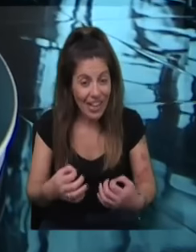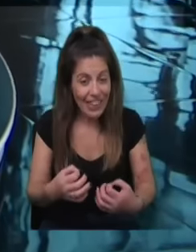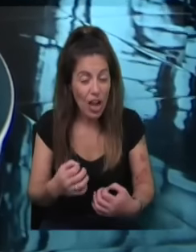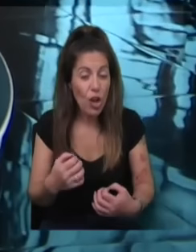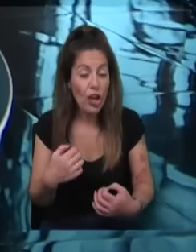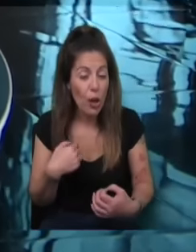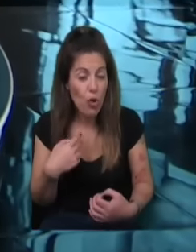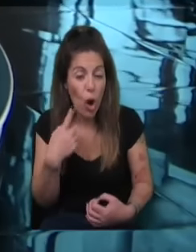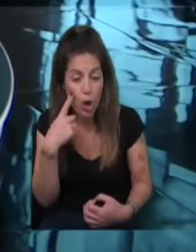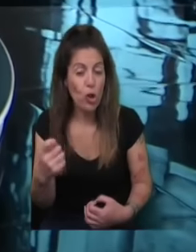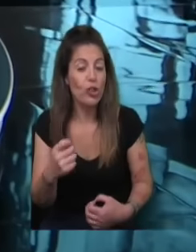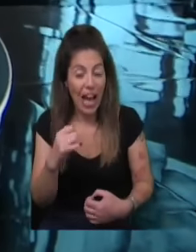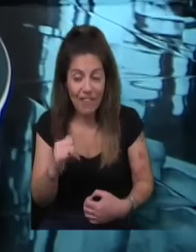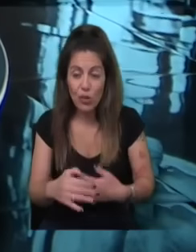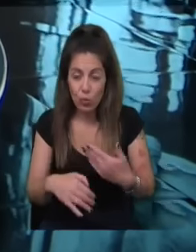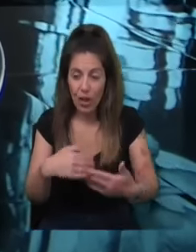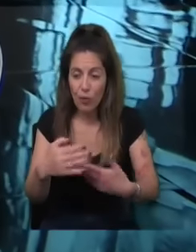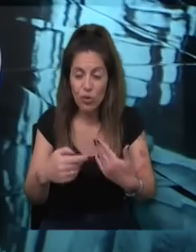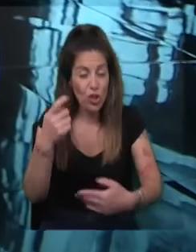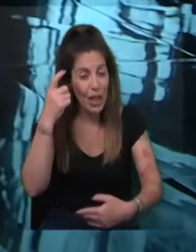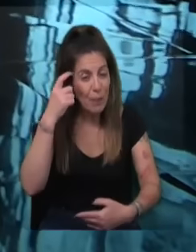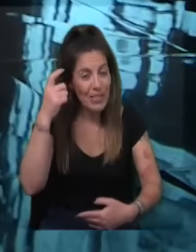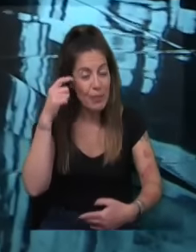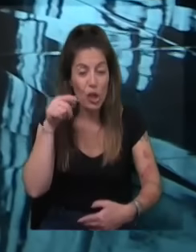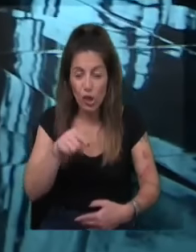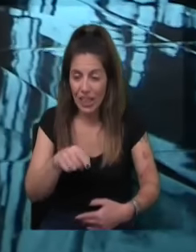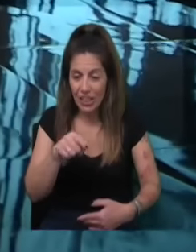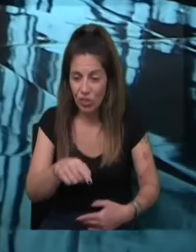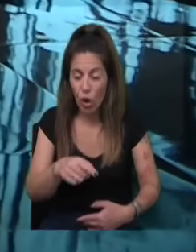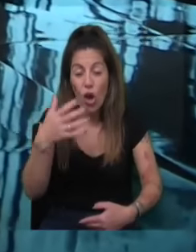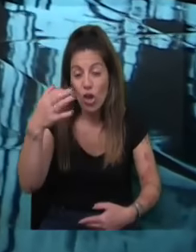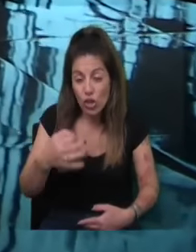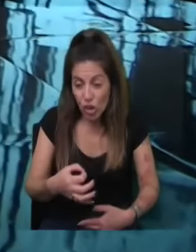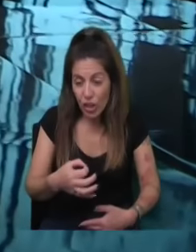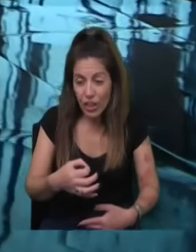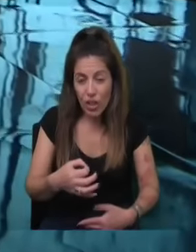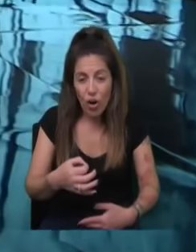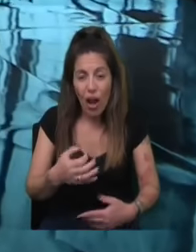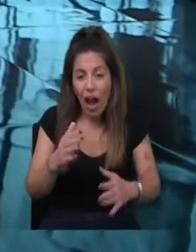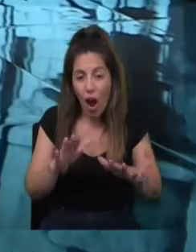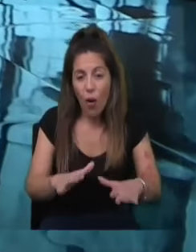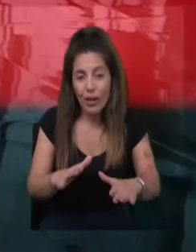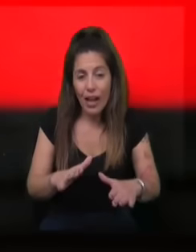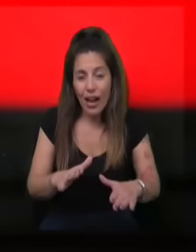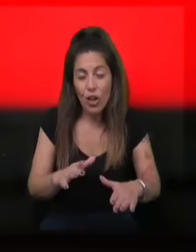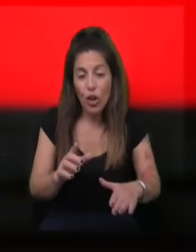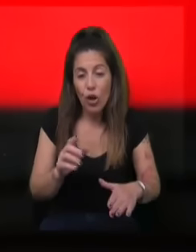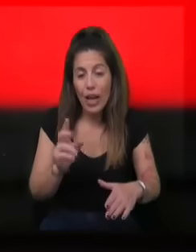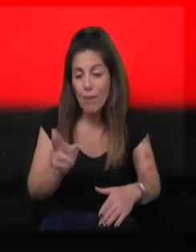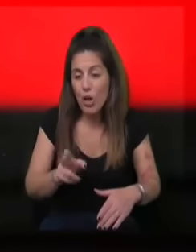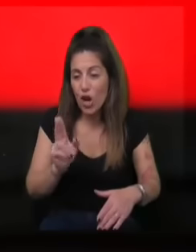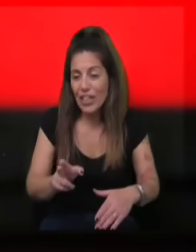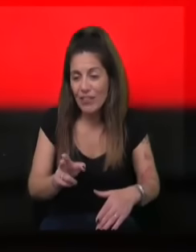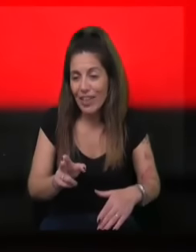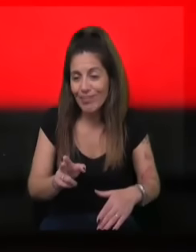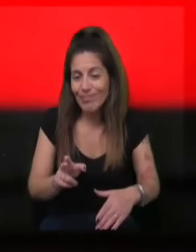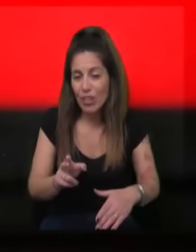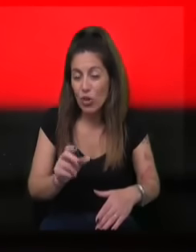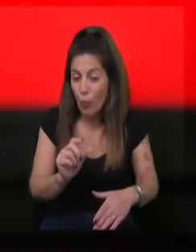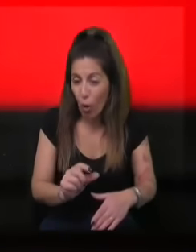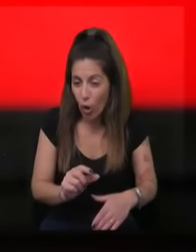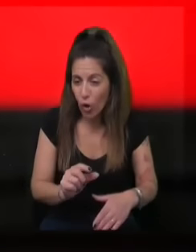nota es que ha habido una evolución del pensamiento en esto y yo creo que están quedando arrinconados los que los que quieren este